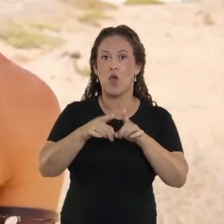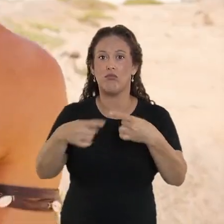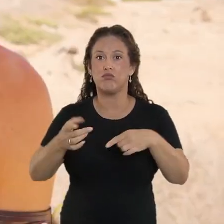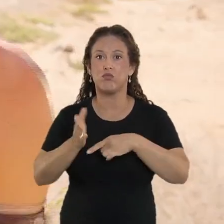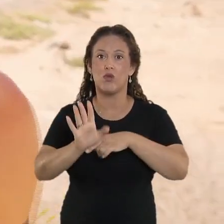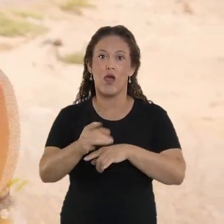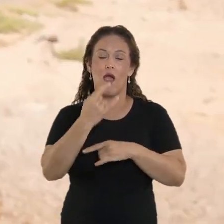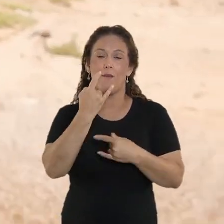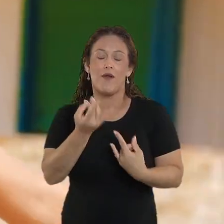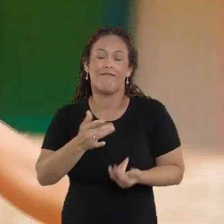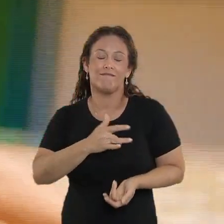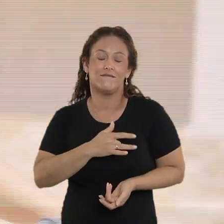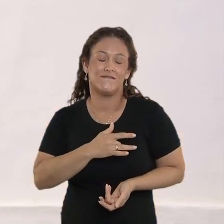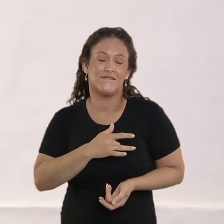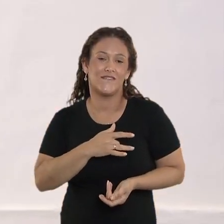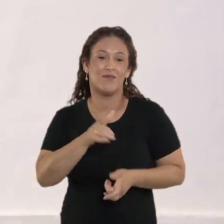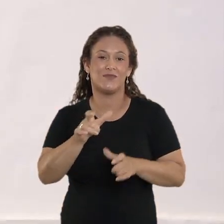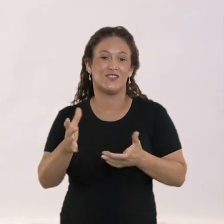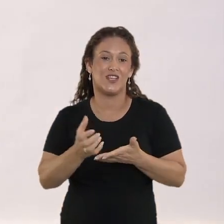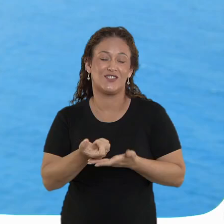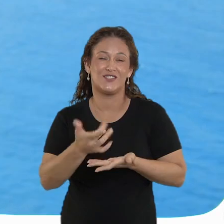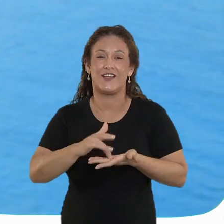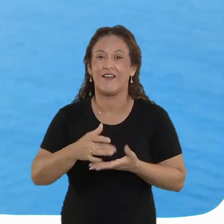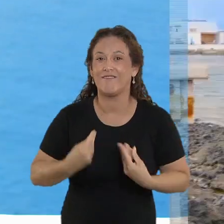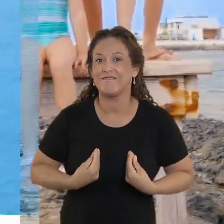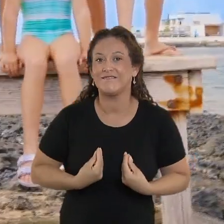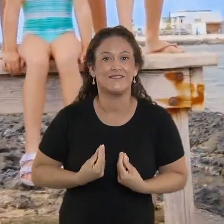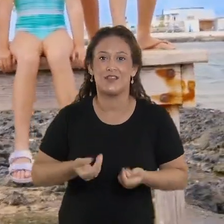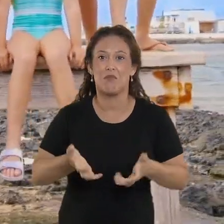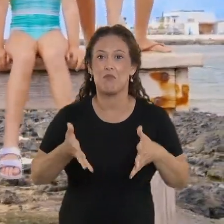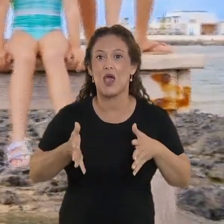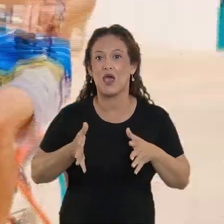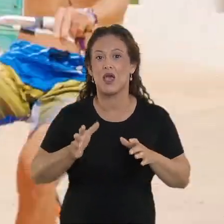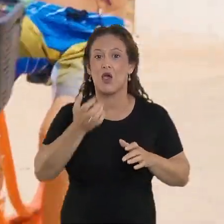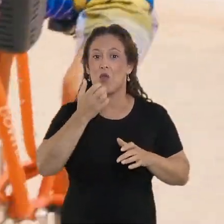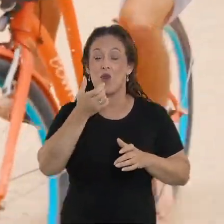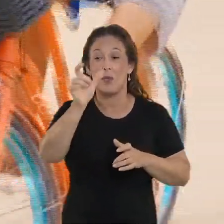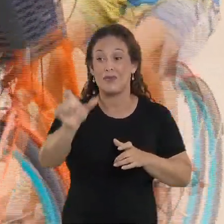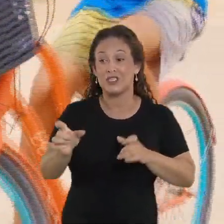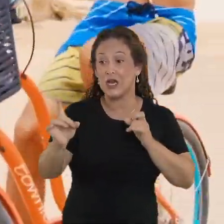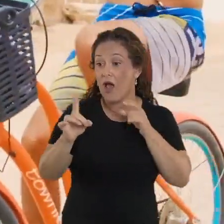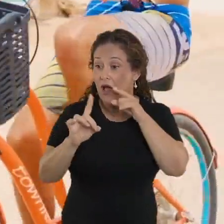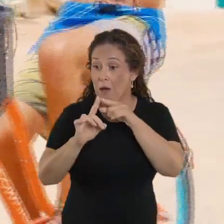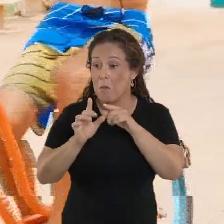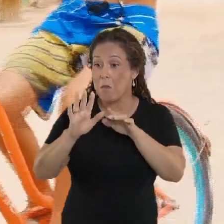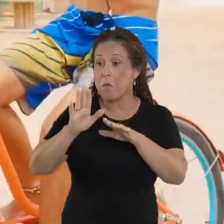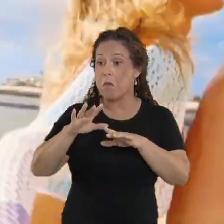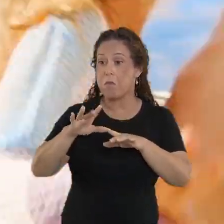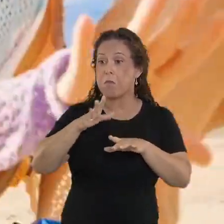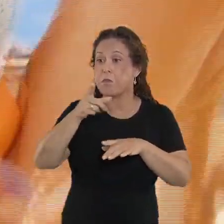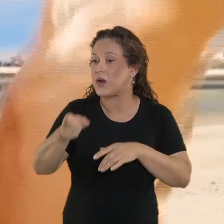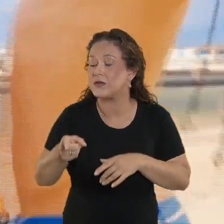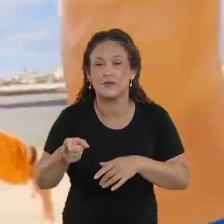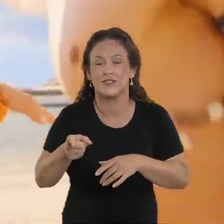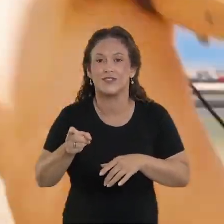musical de un amor tierno que a todos nos encanta vivir. No es tanto a lo mejor hacia esa persona,